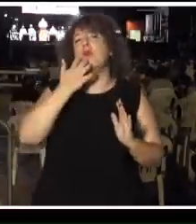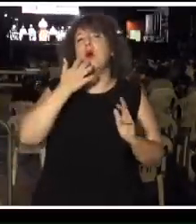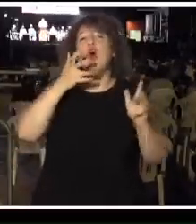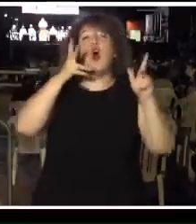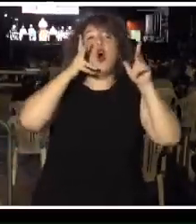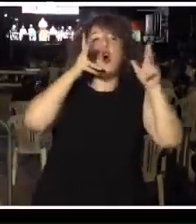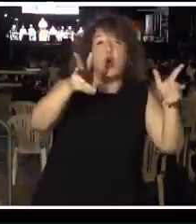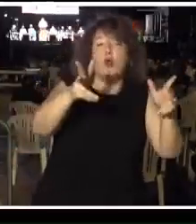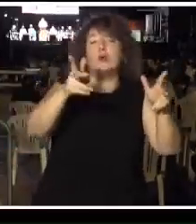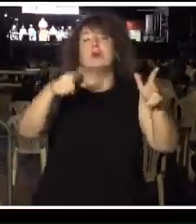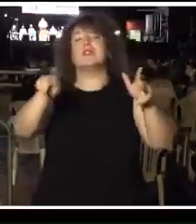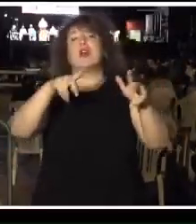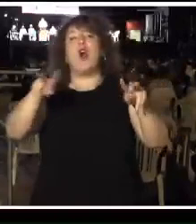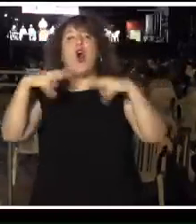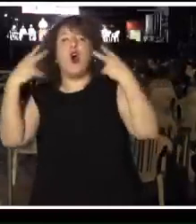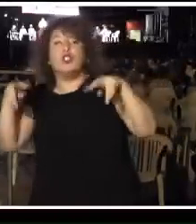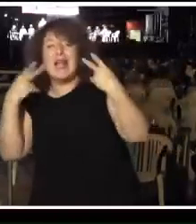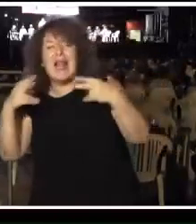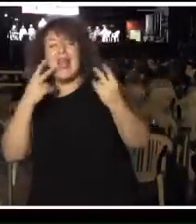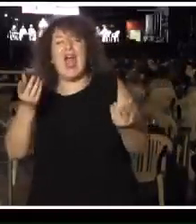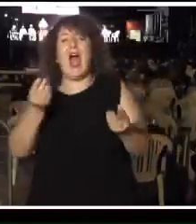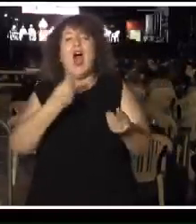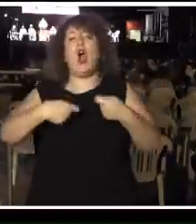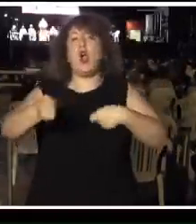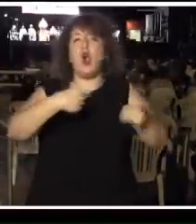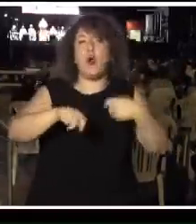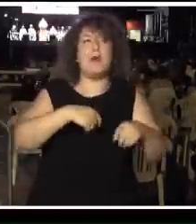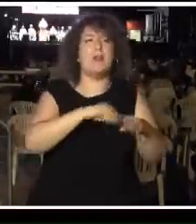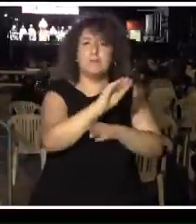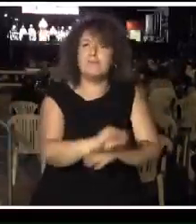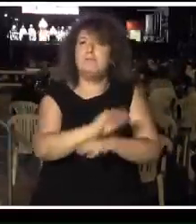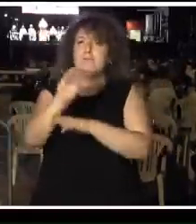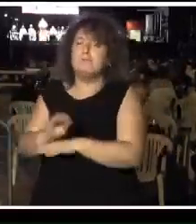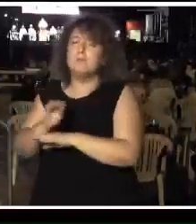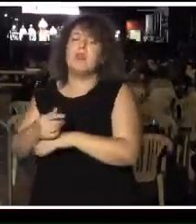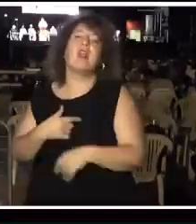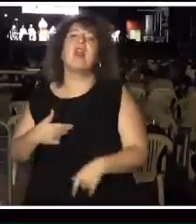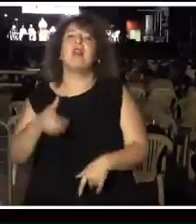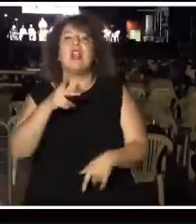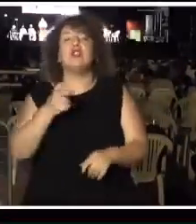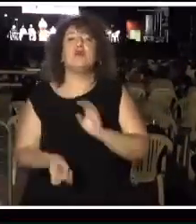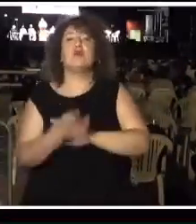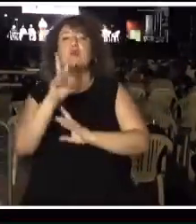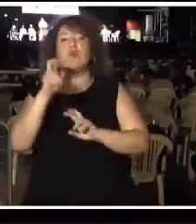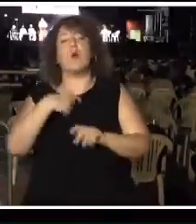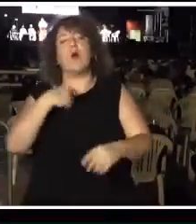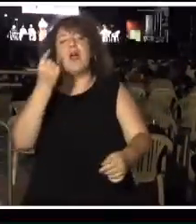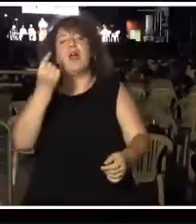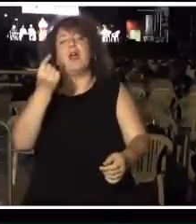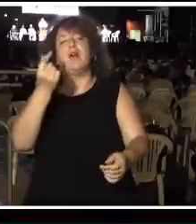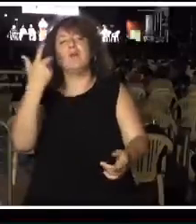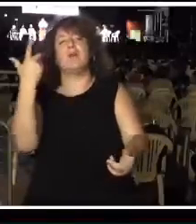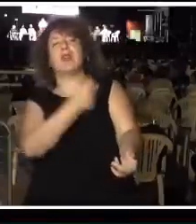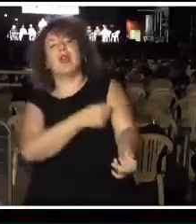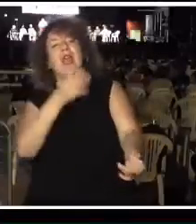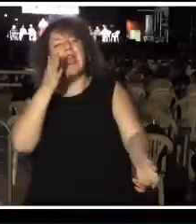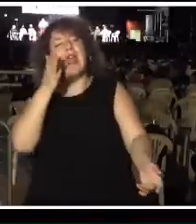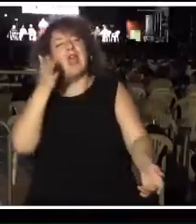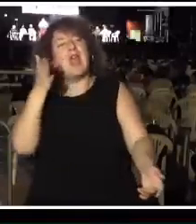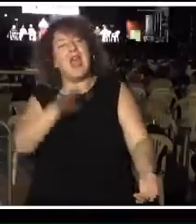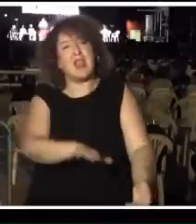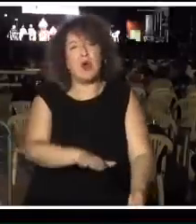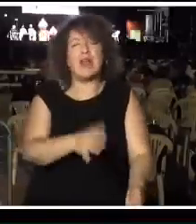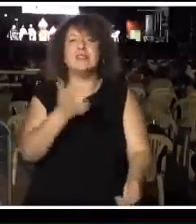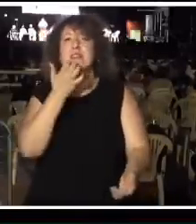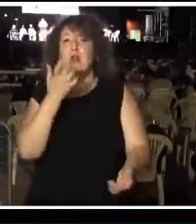comercio. Hemos creado nuevos derechos como la eutanasia y hemos recuperado otros que habían sido cercenados,